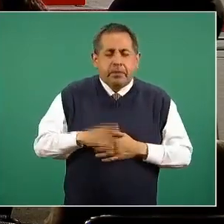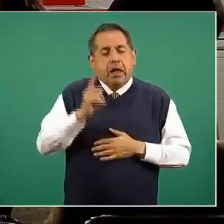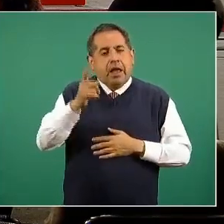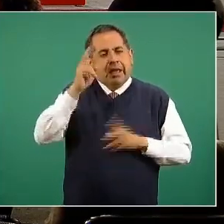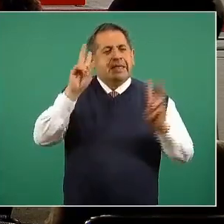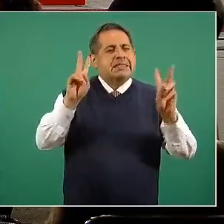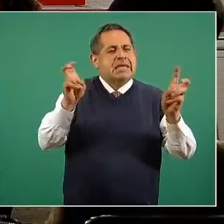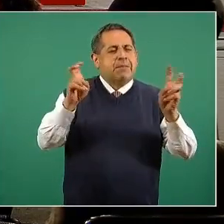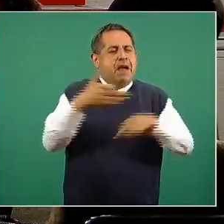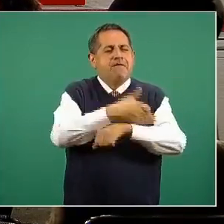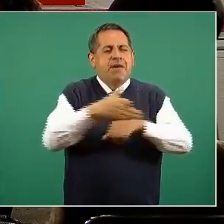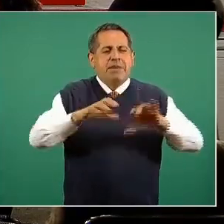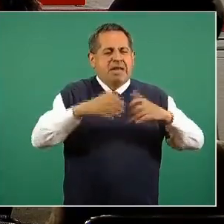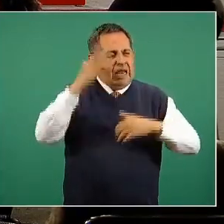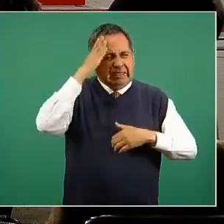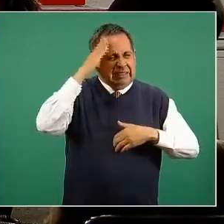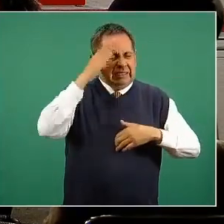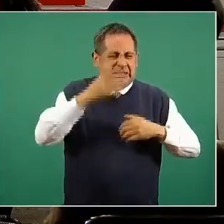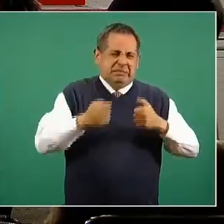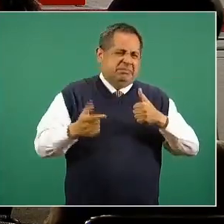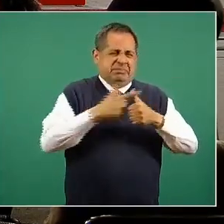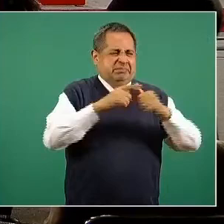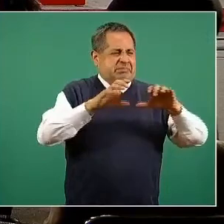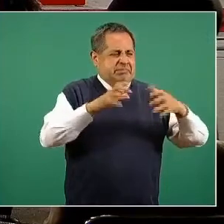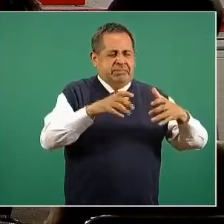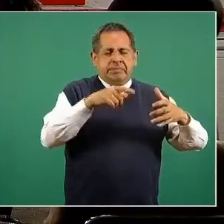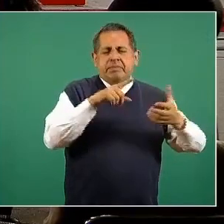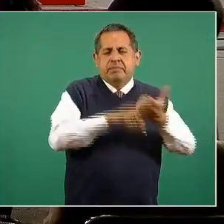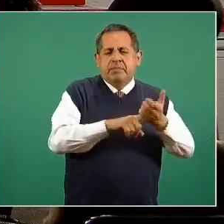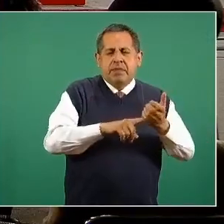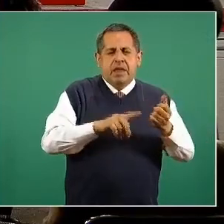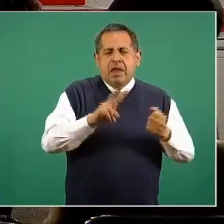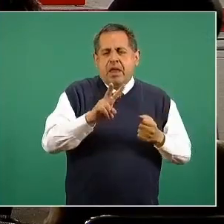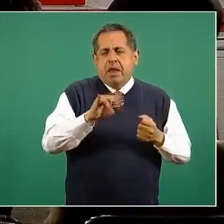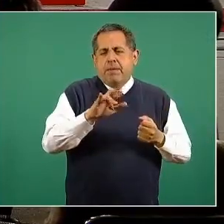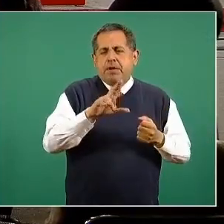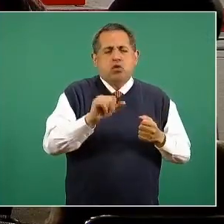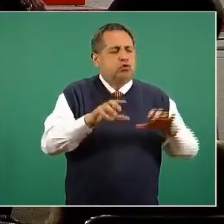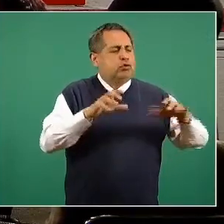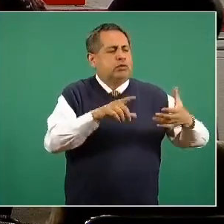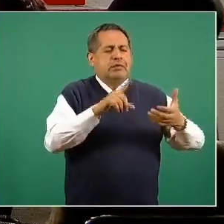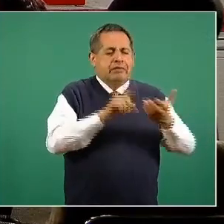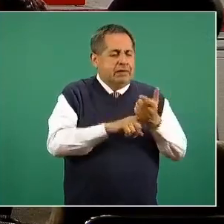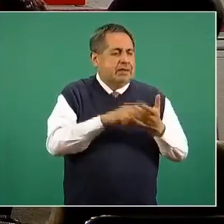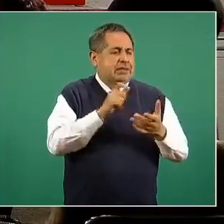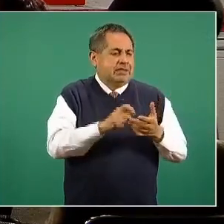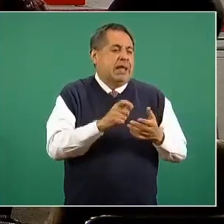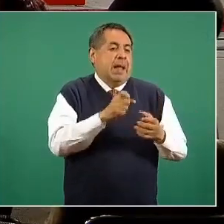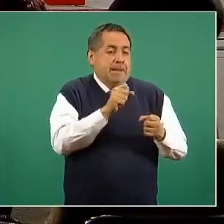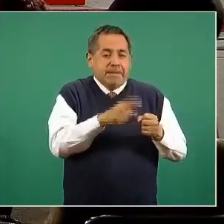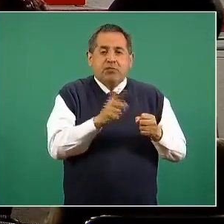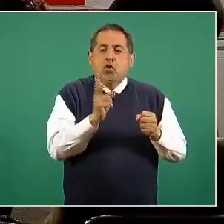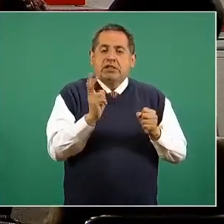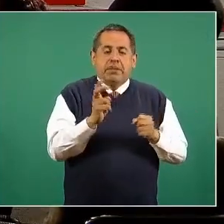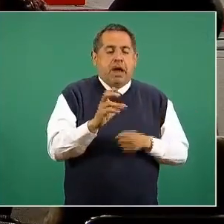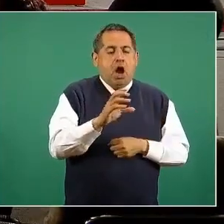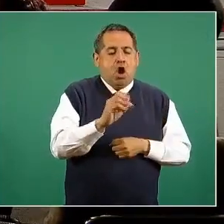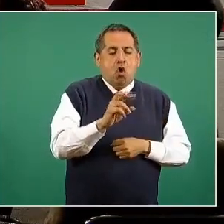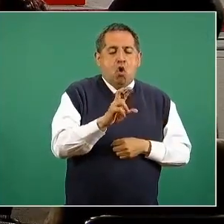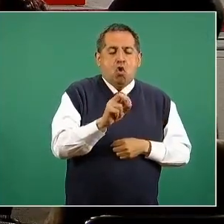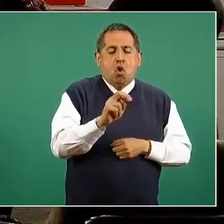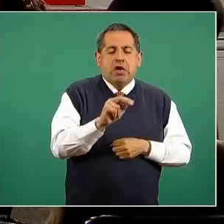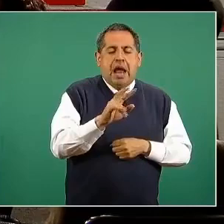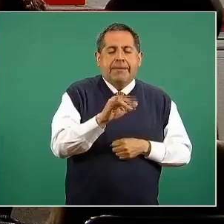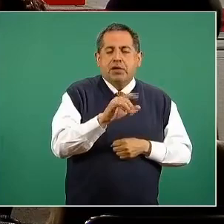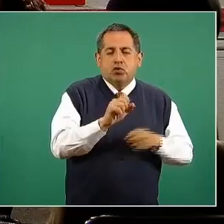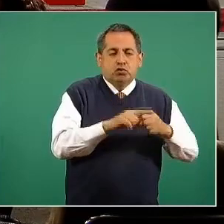virus, que tienen una mayor propensión a mutación. En esa gran familia está el coronavirus SARS-CoV-2,